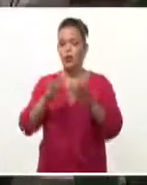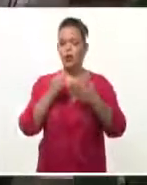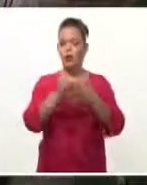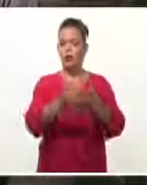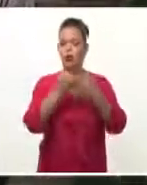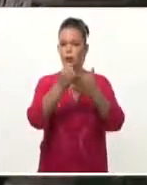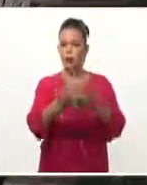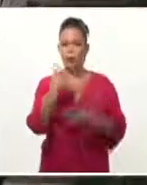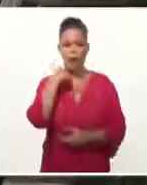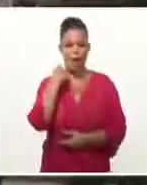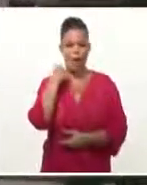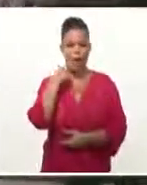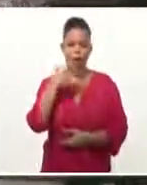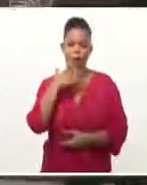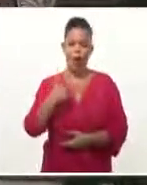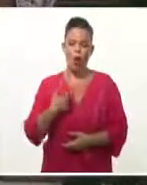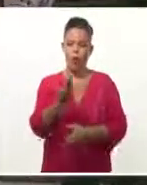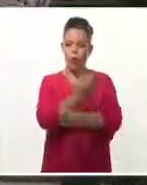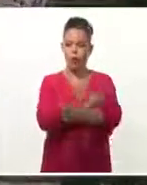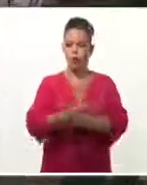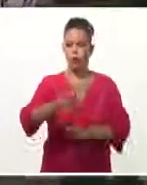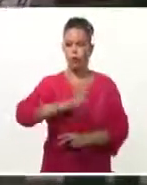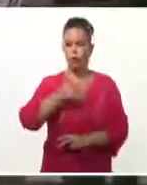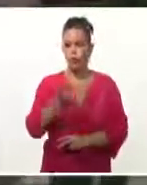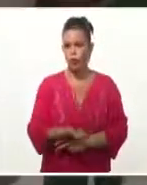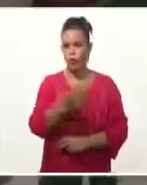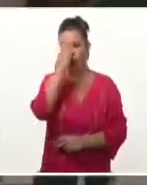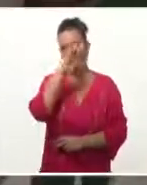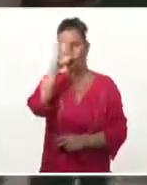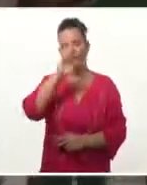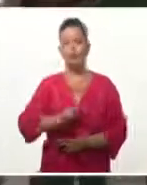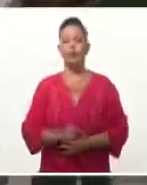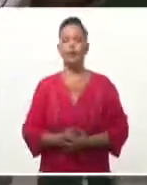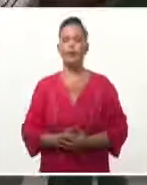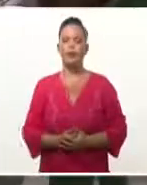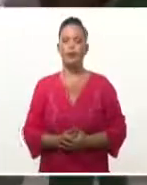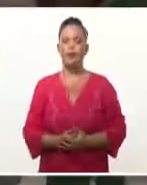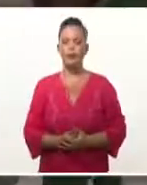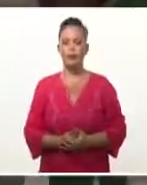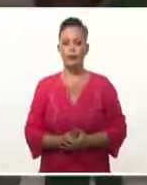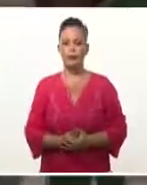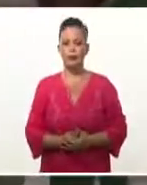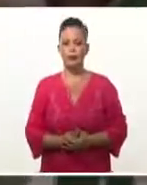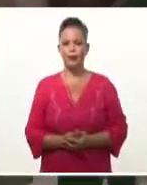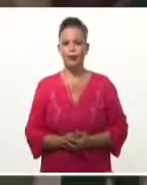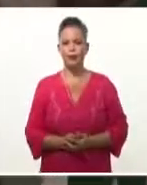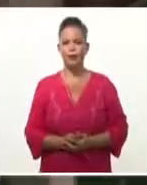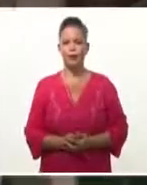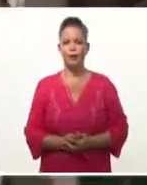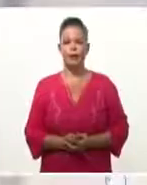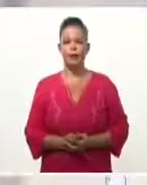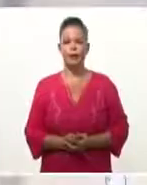la labor del patrimonio cultural cubano. Sayli Pérez Gordillo, Sistema Informativo de la Televisión Cubana.